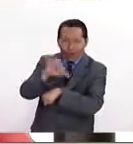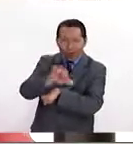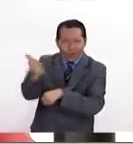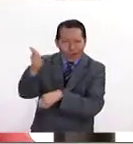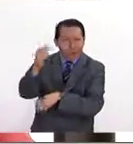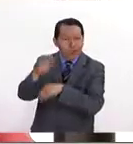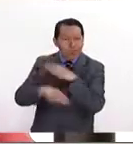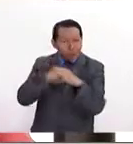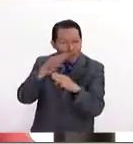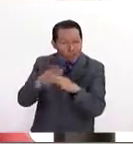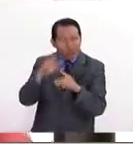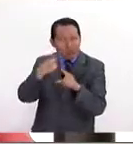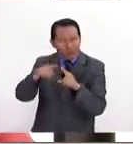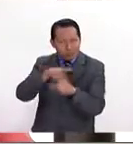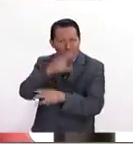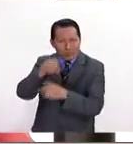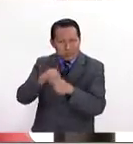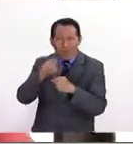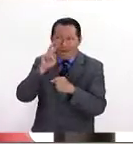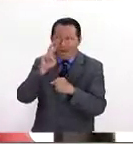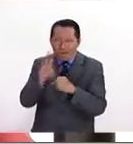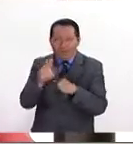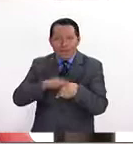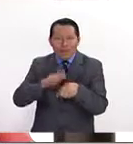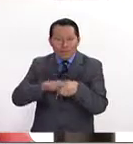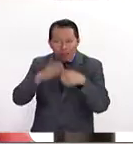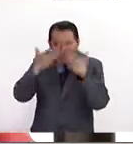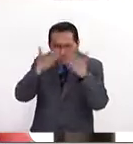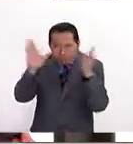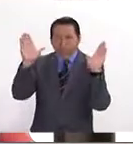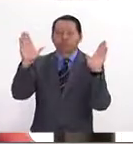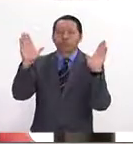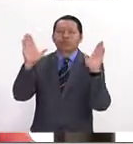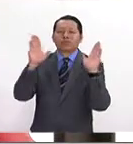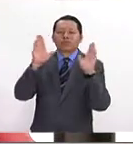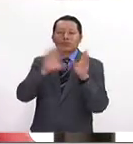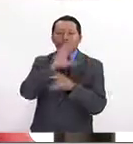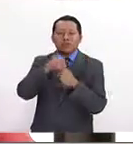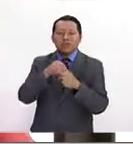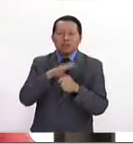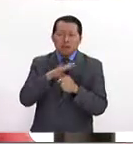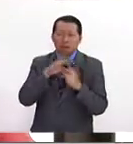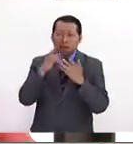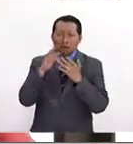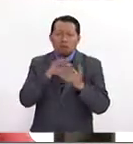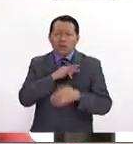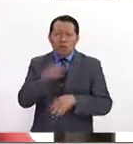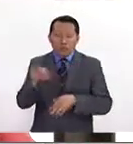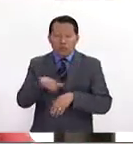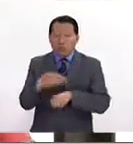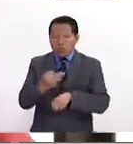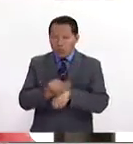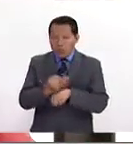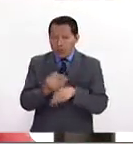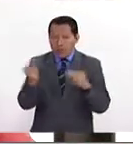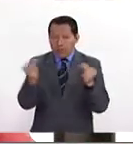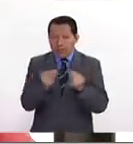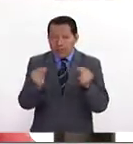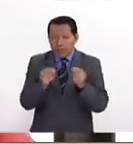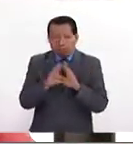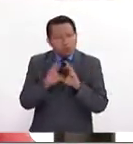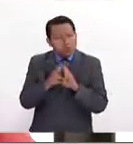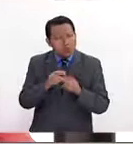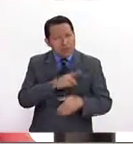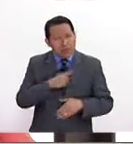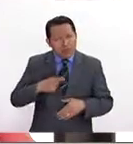visión más internacional, mucho más global y no ver lejano ese tipo de mercados, que hoy en día, por las necesidades,